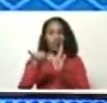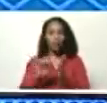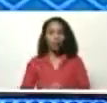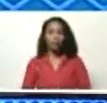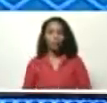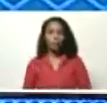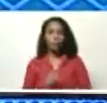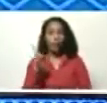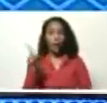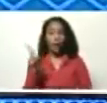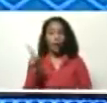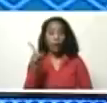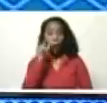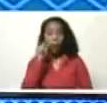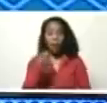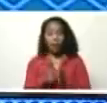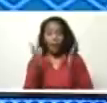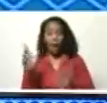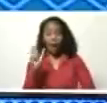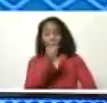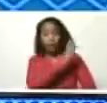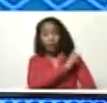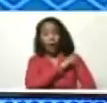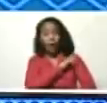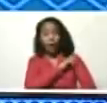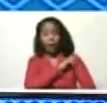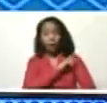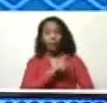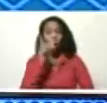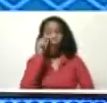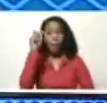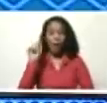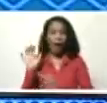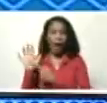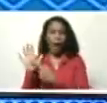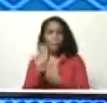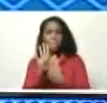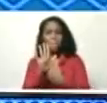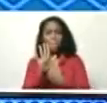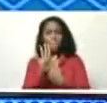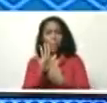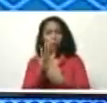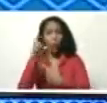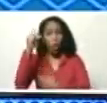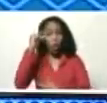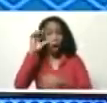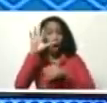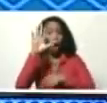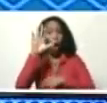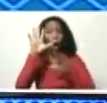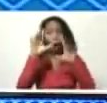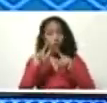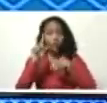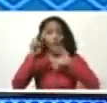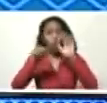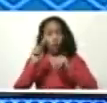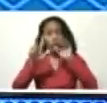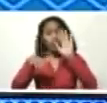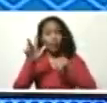Se trata del gran general en jefe, ejemplo de los días 11, 12, 13 de